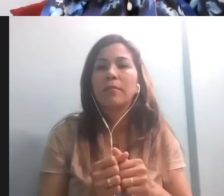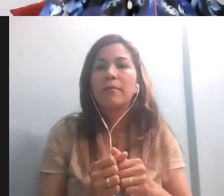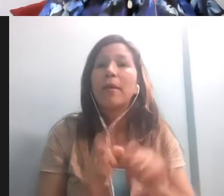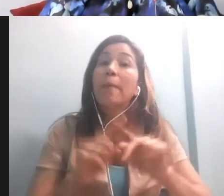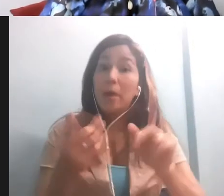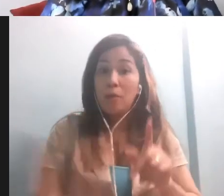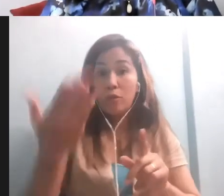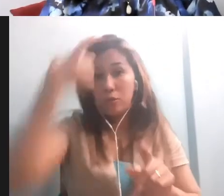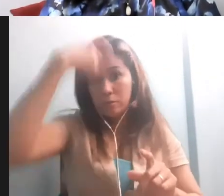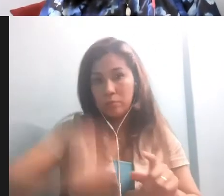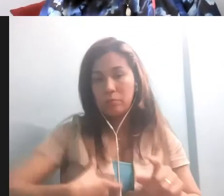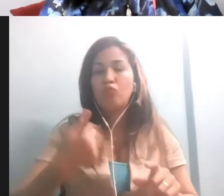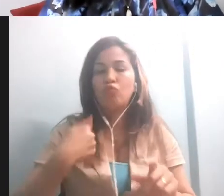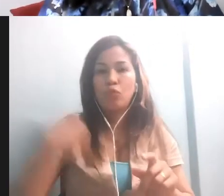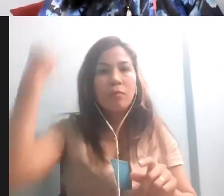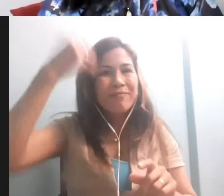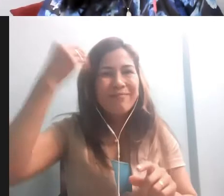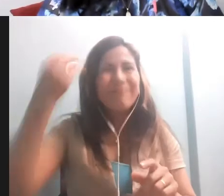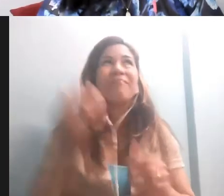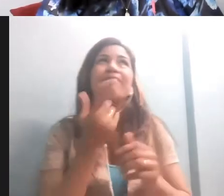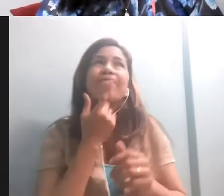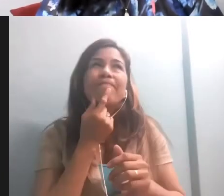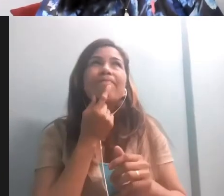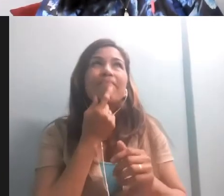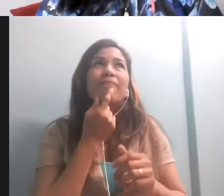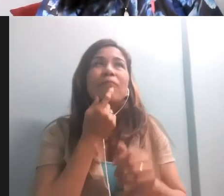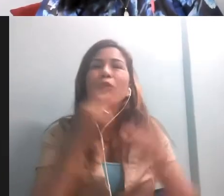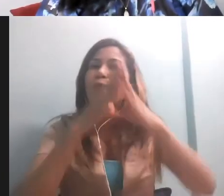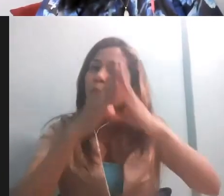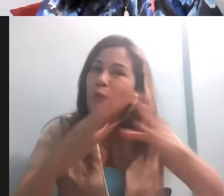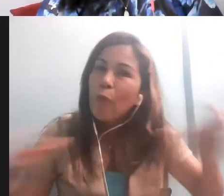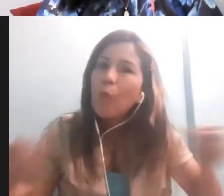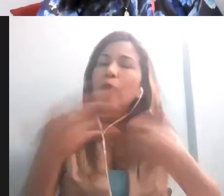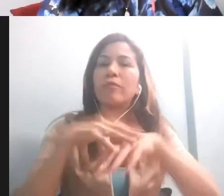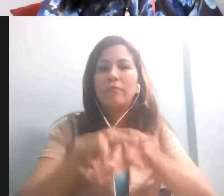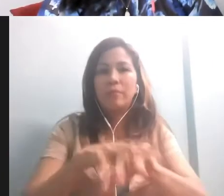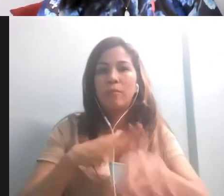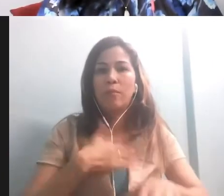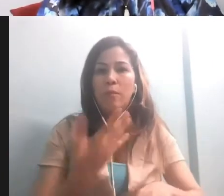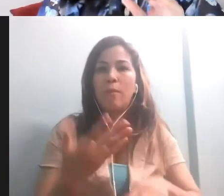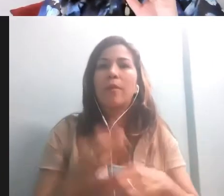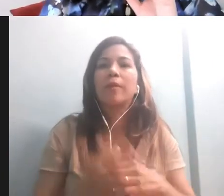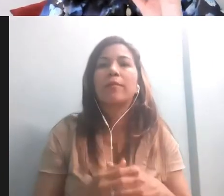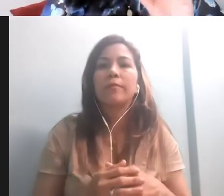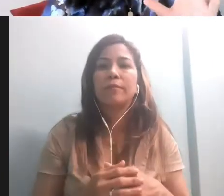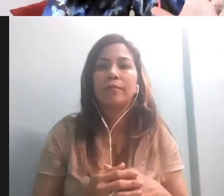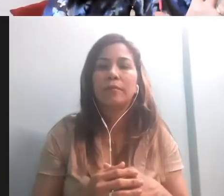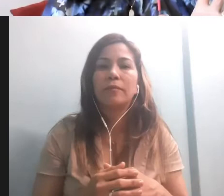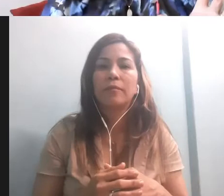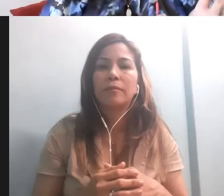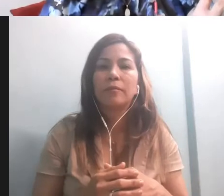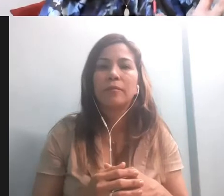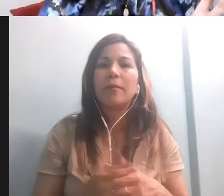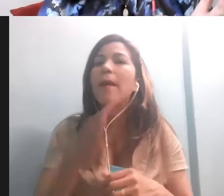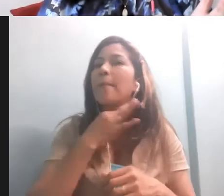que hay que darle la vuelta y pensar que todos tienen un lugar y que todos podemos, digamos, intervenir de cierta manera. Me parece maravilloso